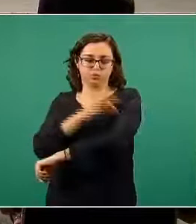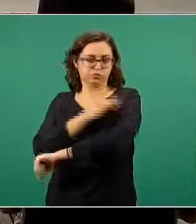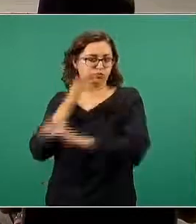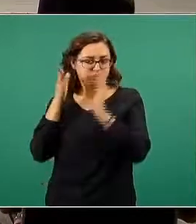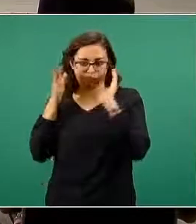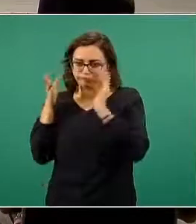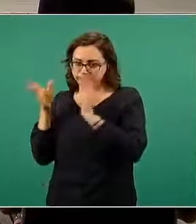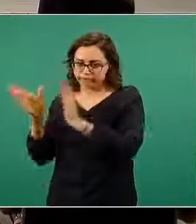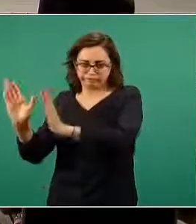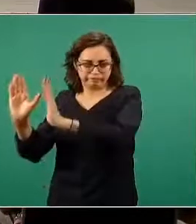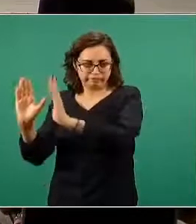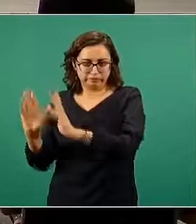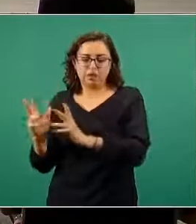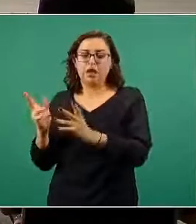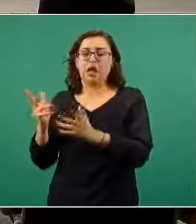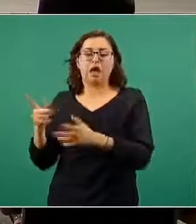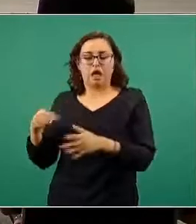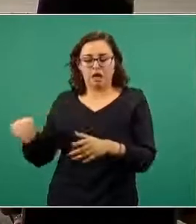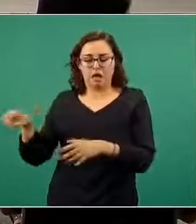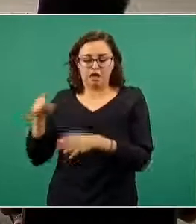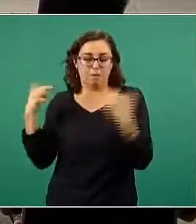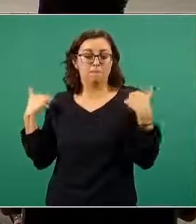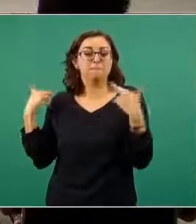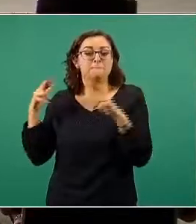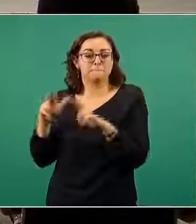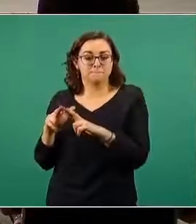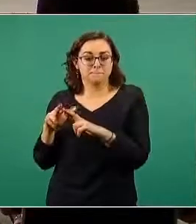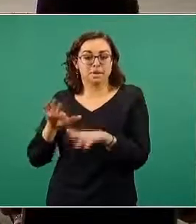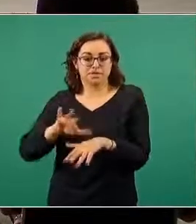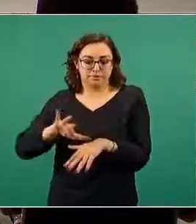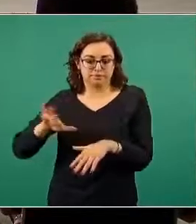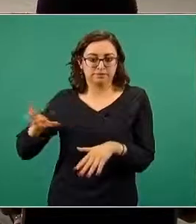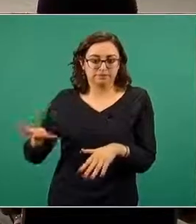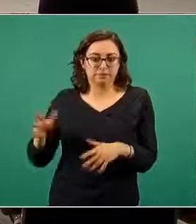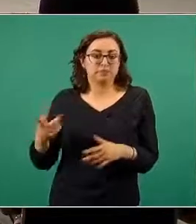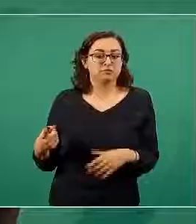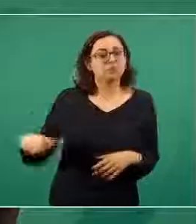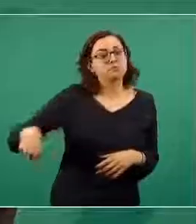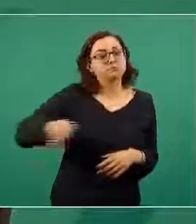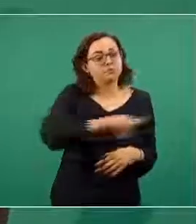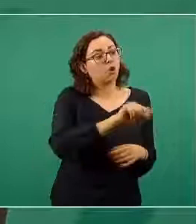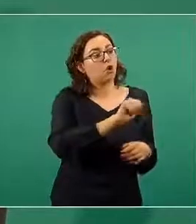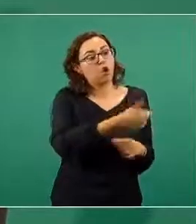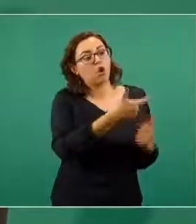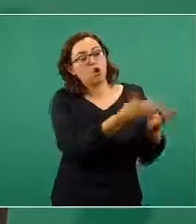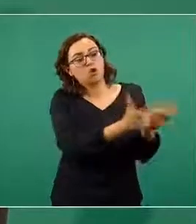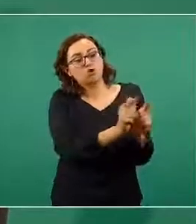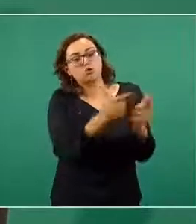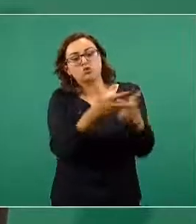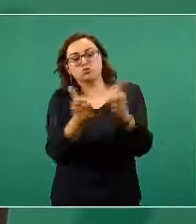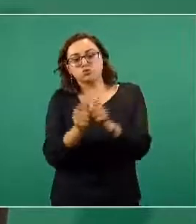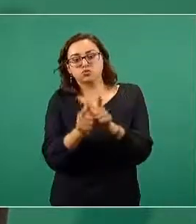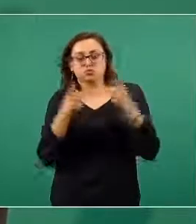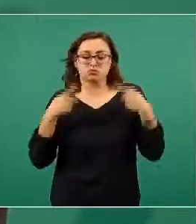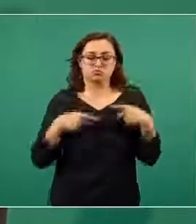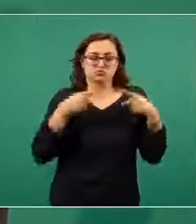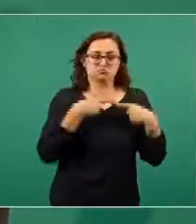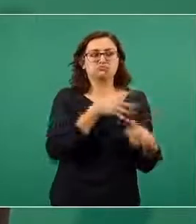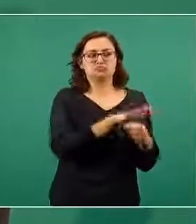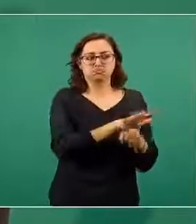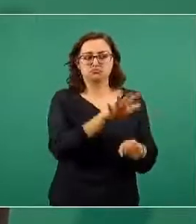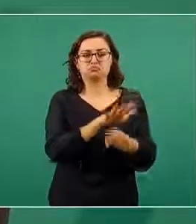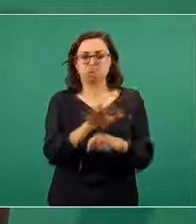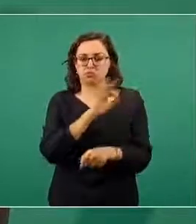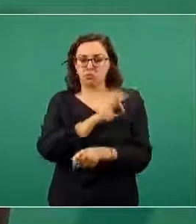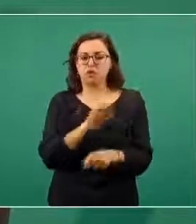personal docente, y por lo tanto sí hay personal suficiente para ir aplicando las